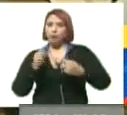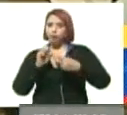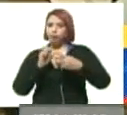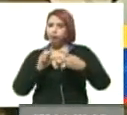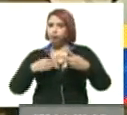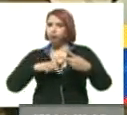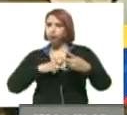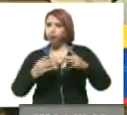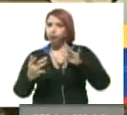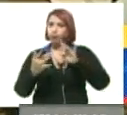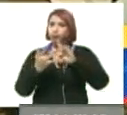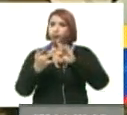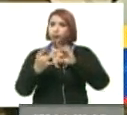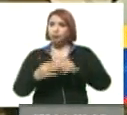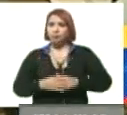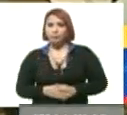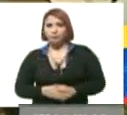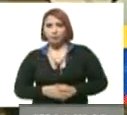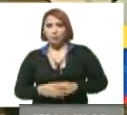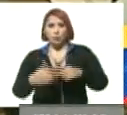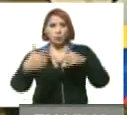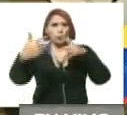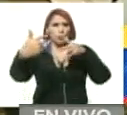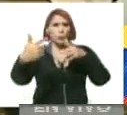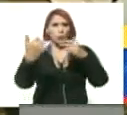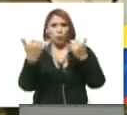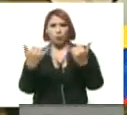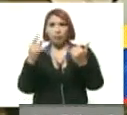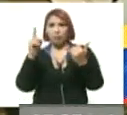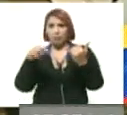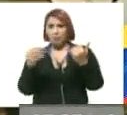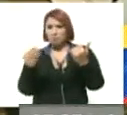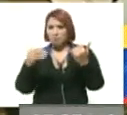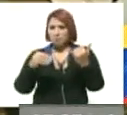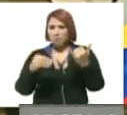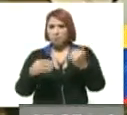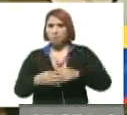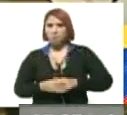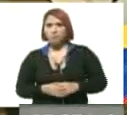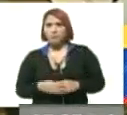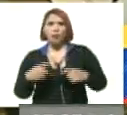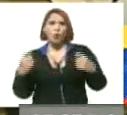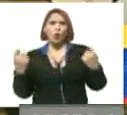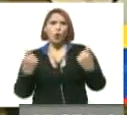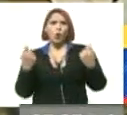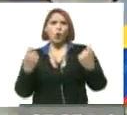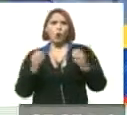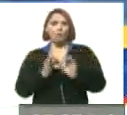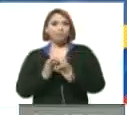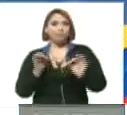Estamos conectados por videoconferencia, además, en una jornada